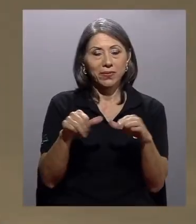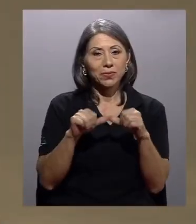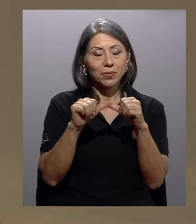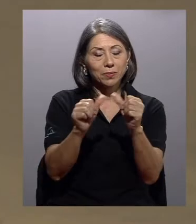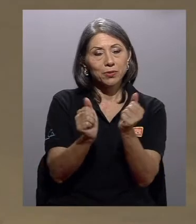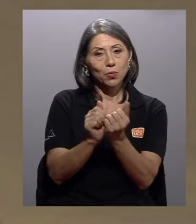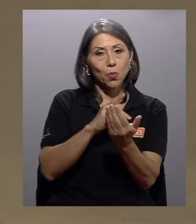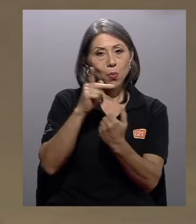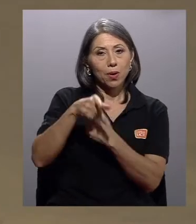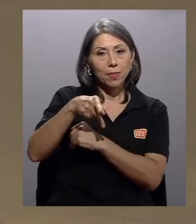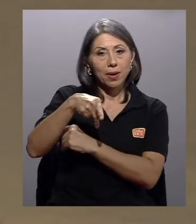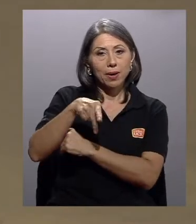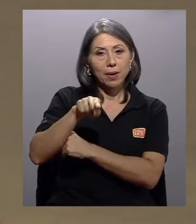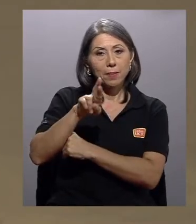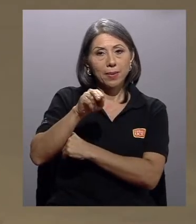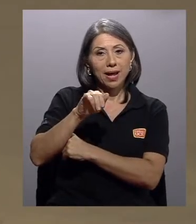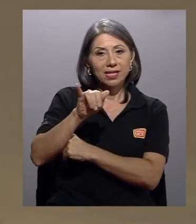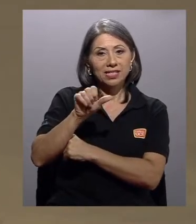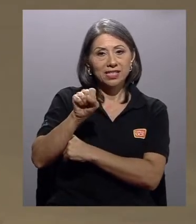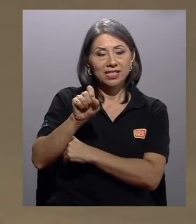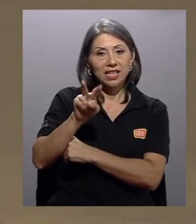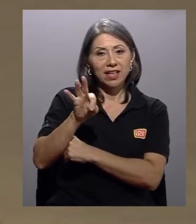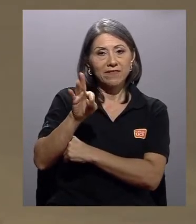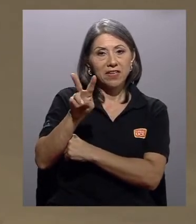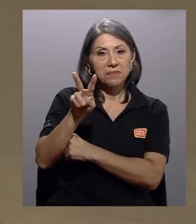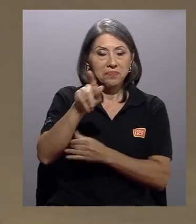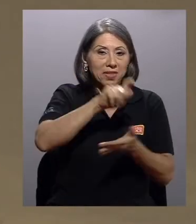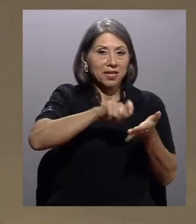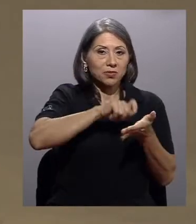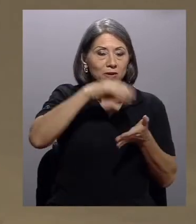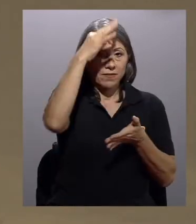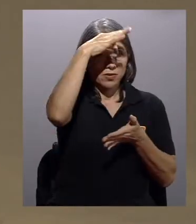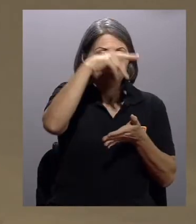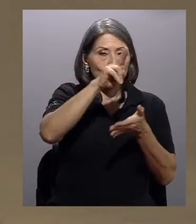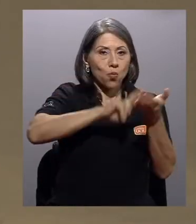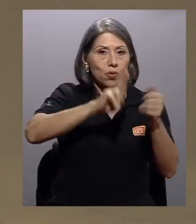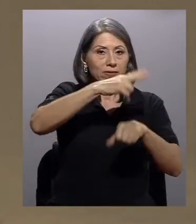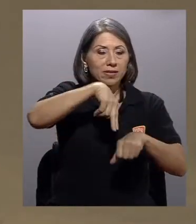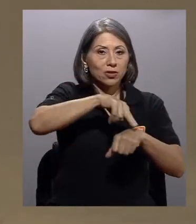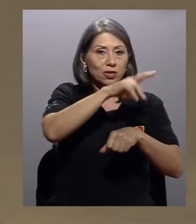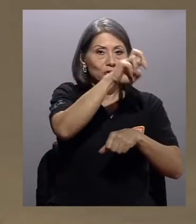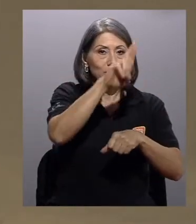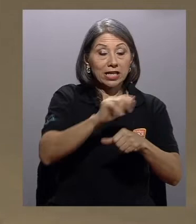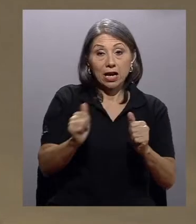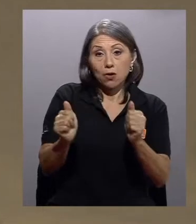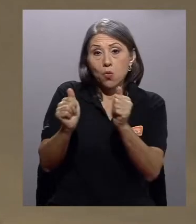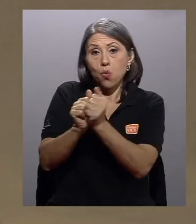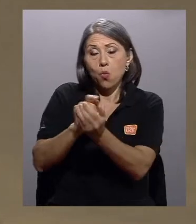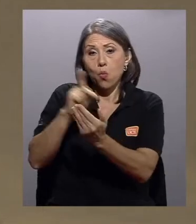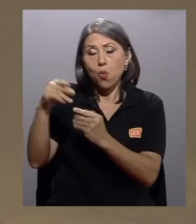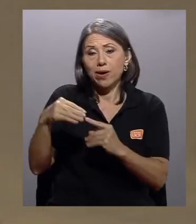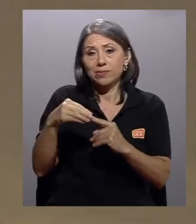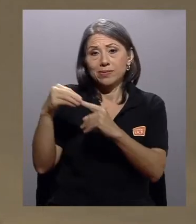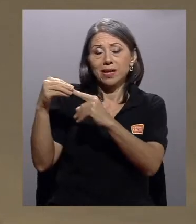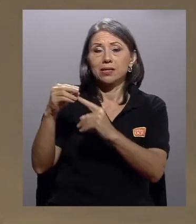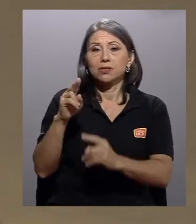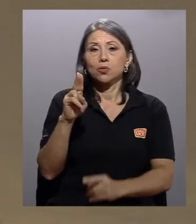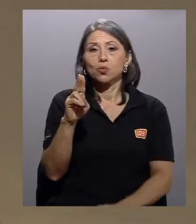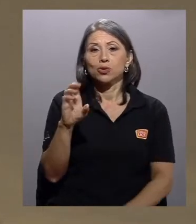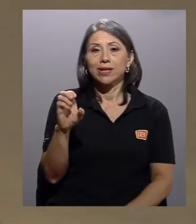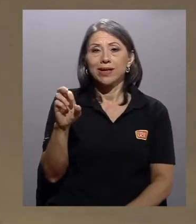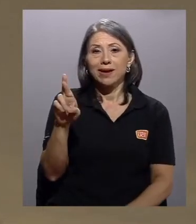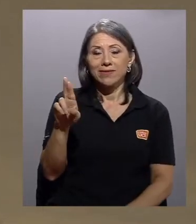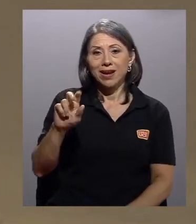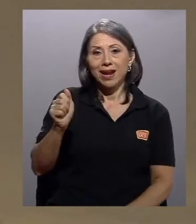Regresamos a Praxis TV, programa de la Escuela de Filosofía de la Universidad Nacional de Costa Rica, en coproducción con Especiales